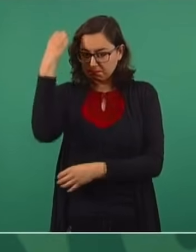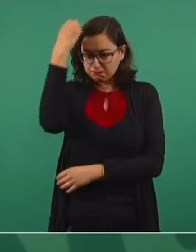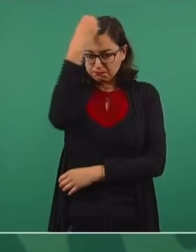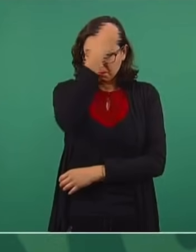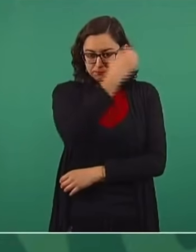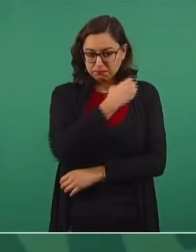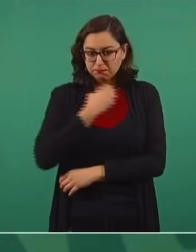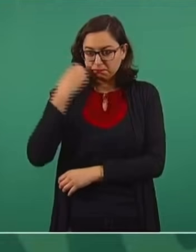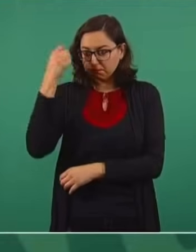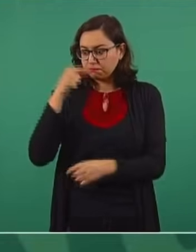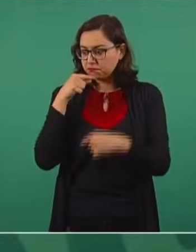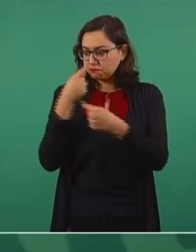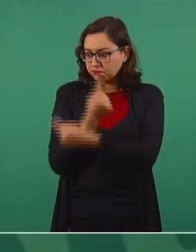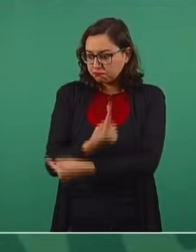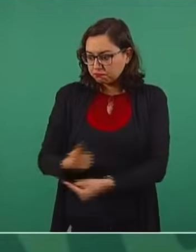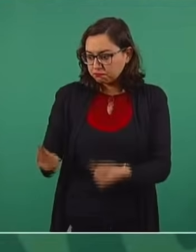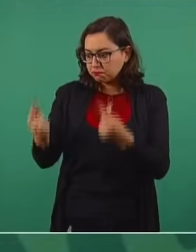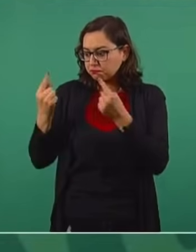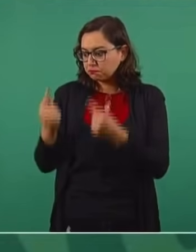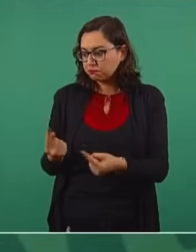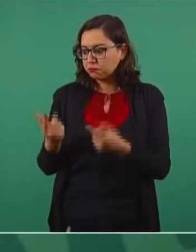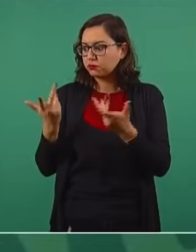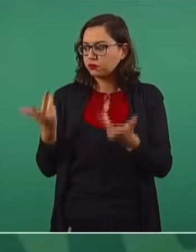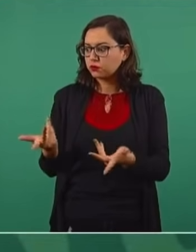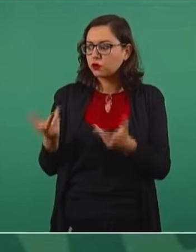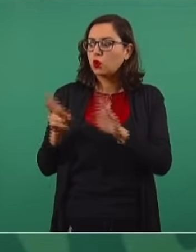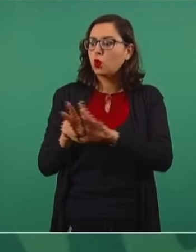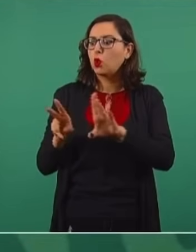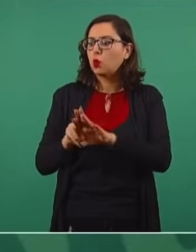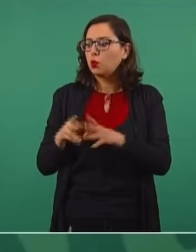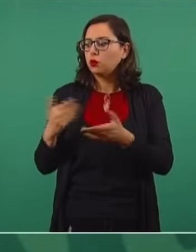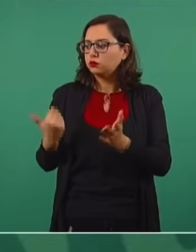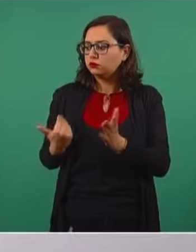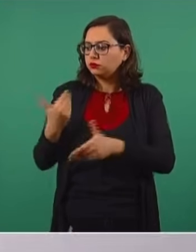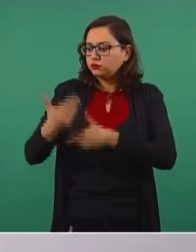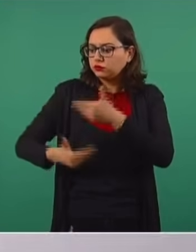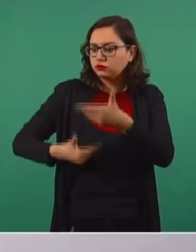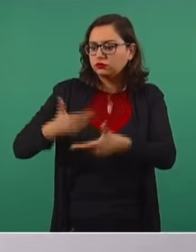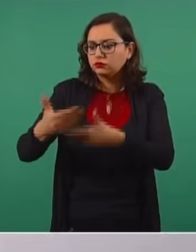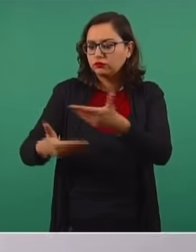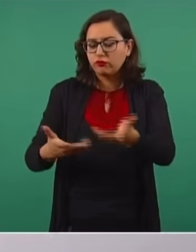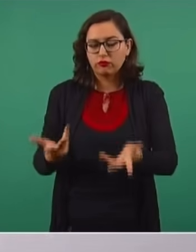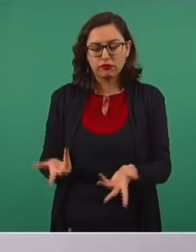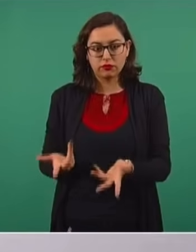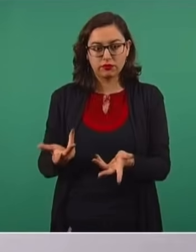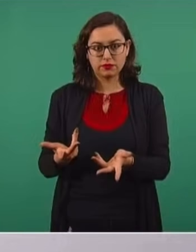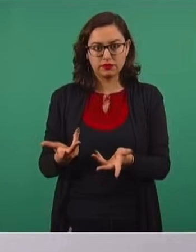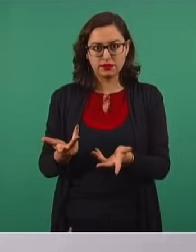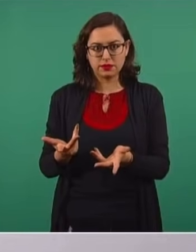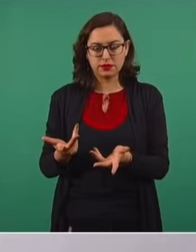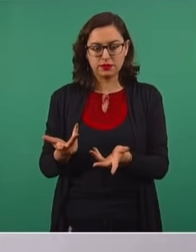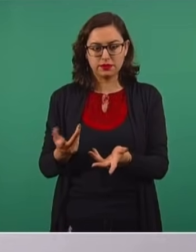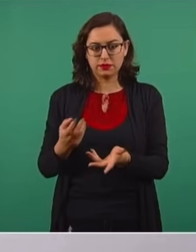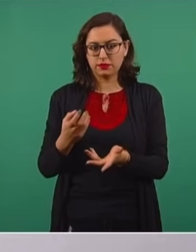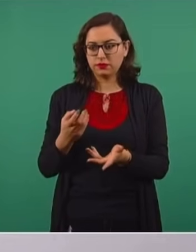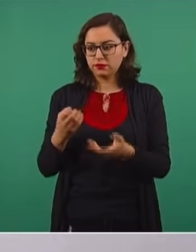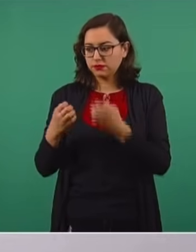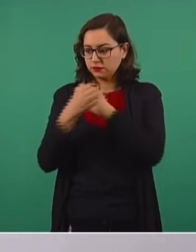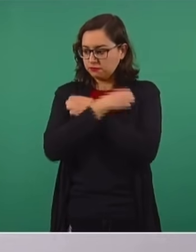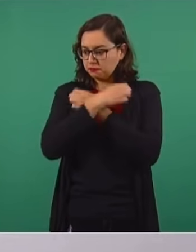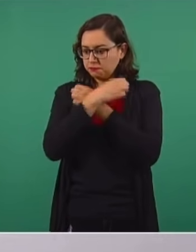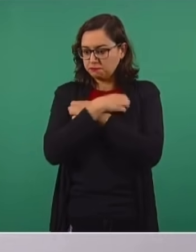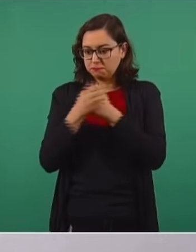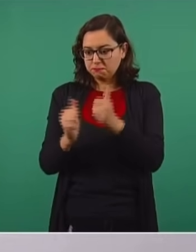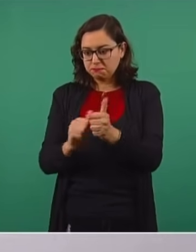regresan los niños las niñas los adolescentes y quién